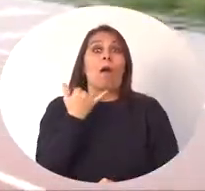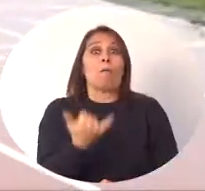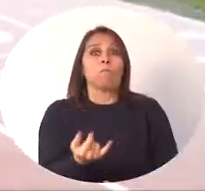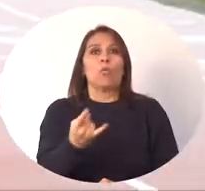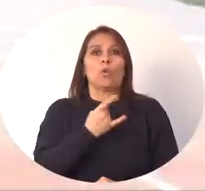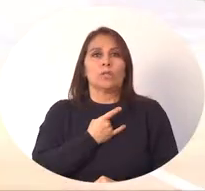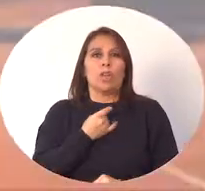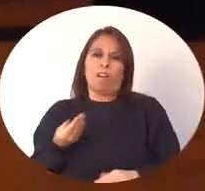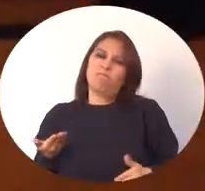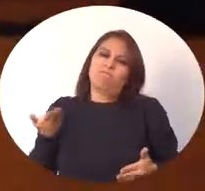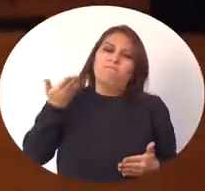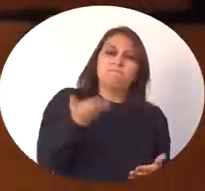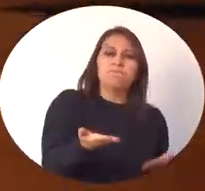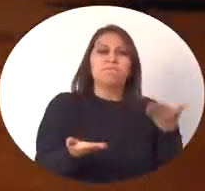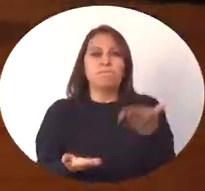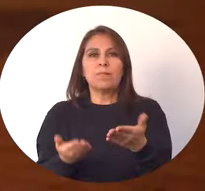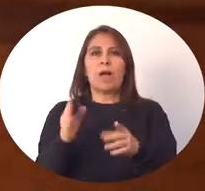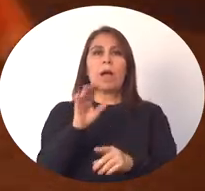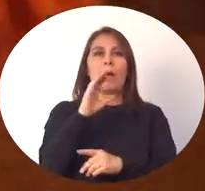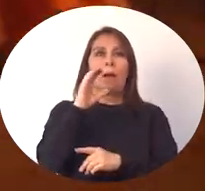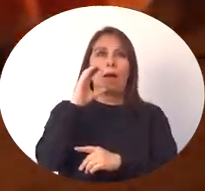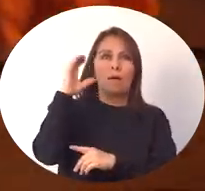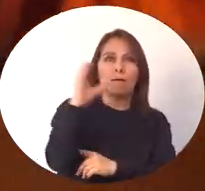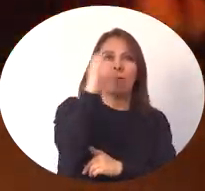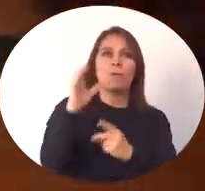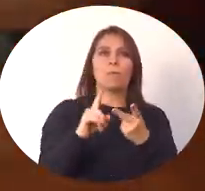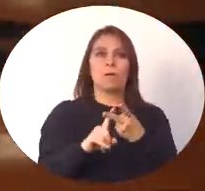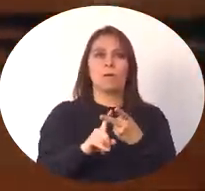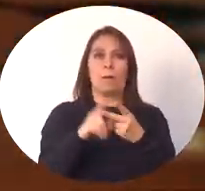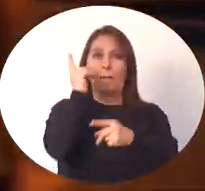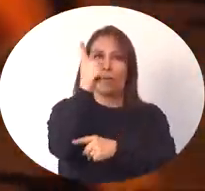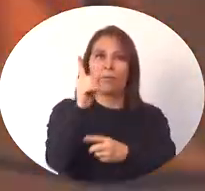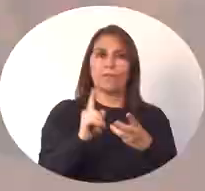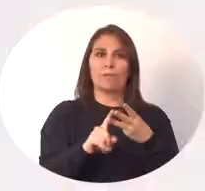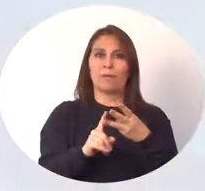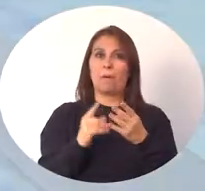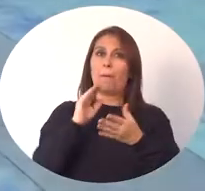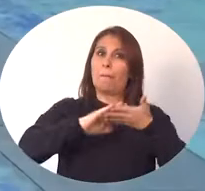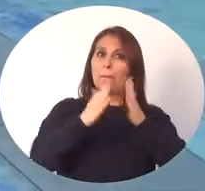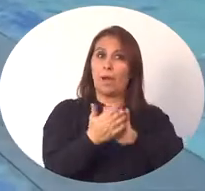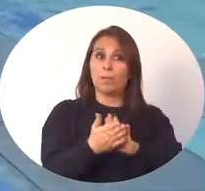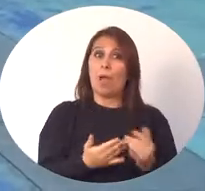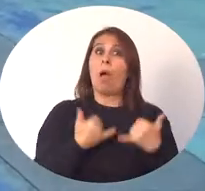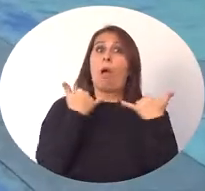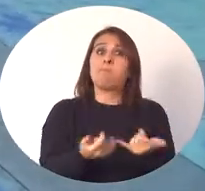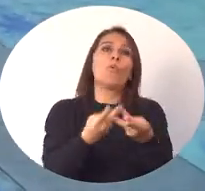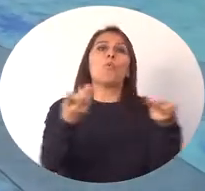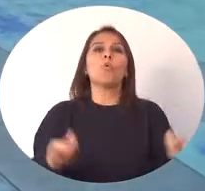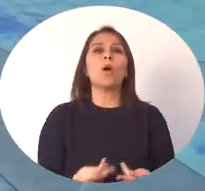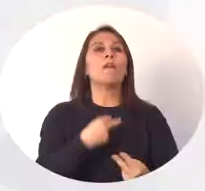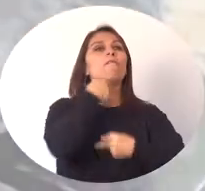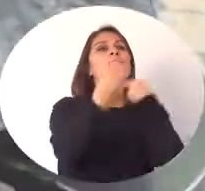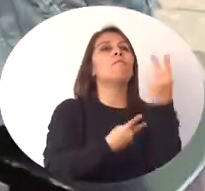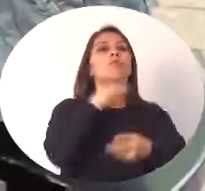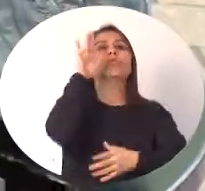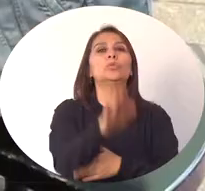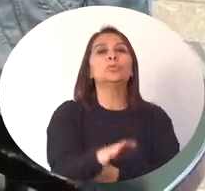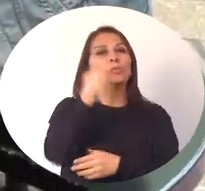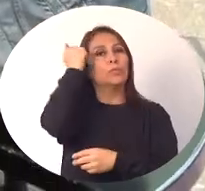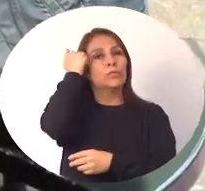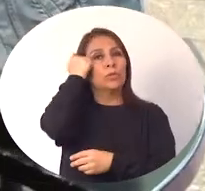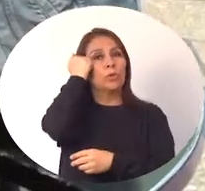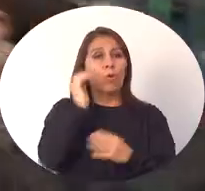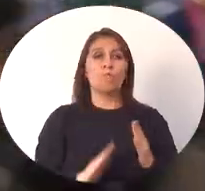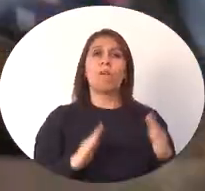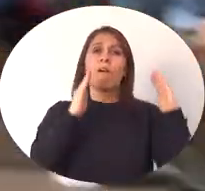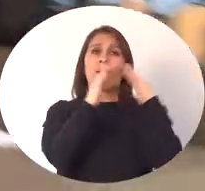Una universidad que aporta al país, a la política y a la paz. un espacio para la voz del maestro, una